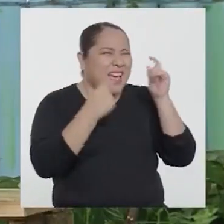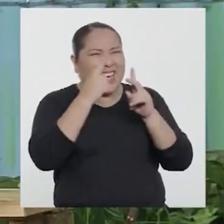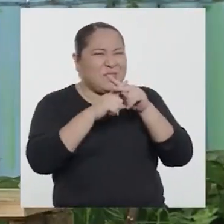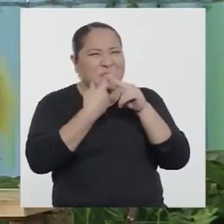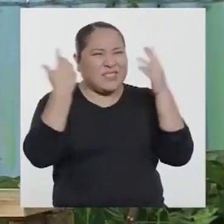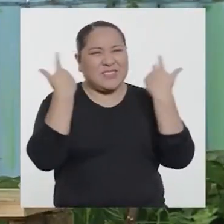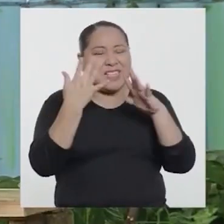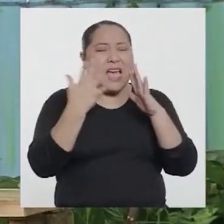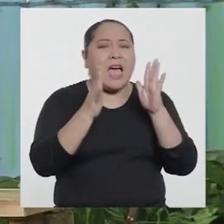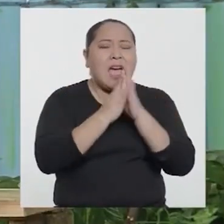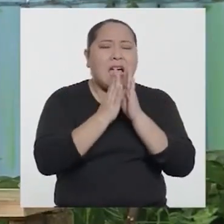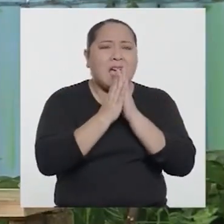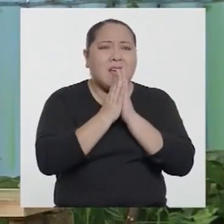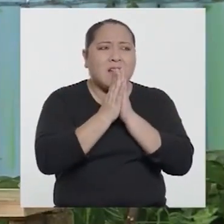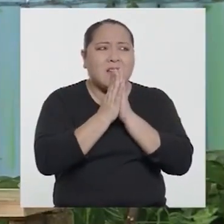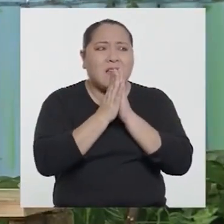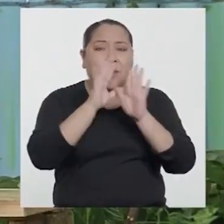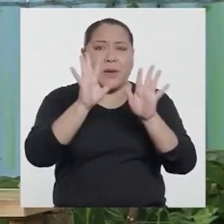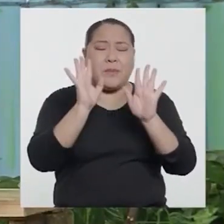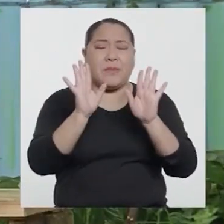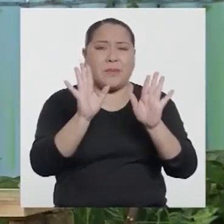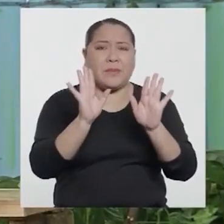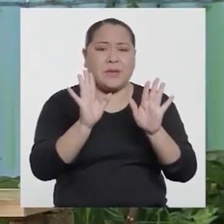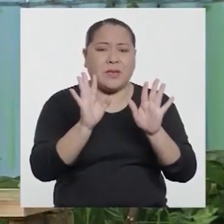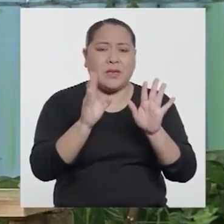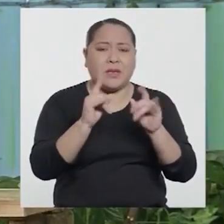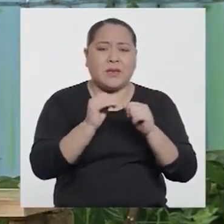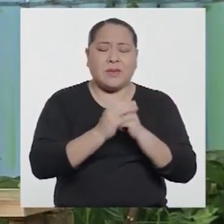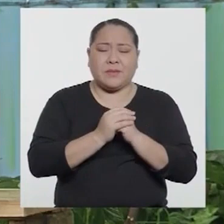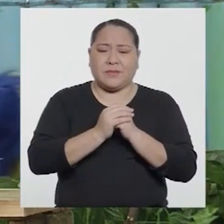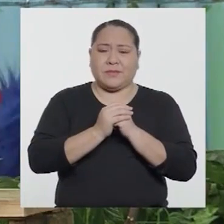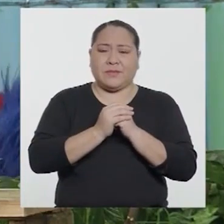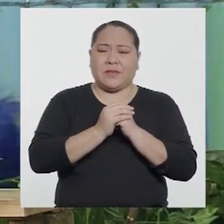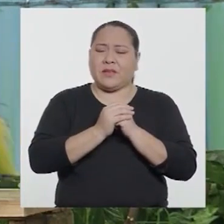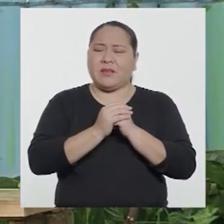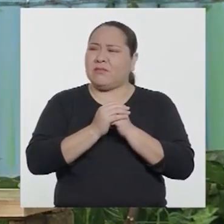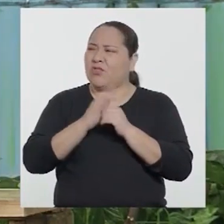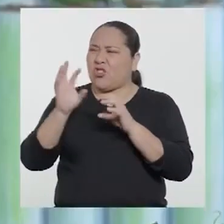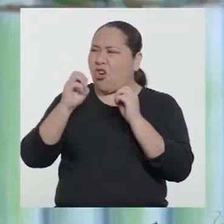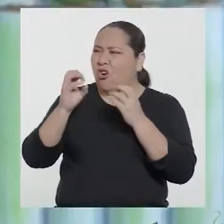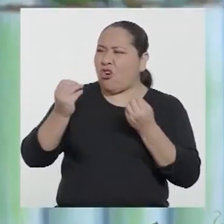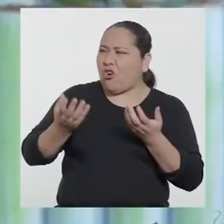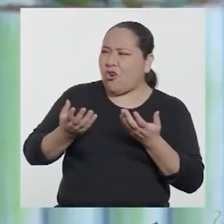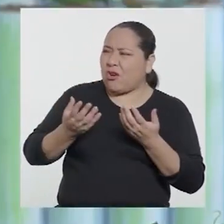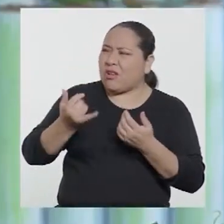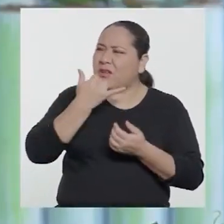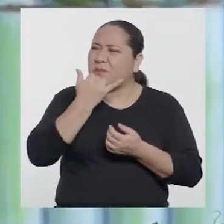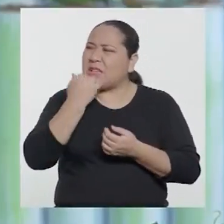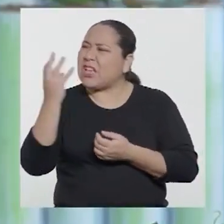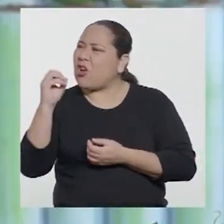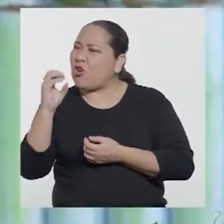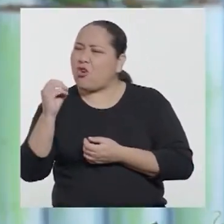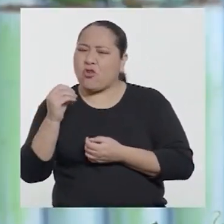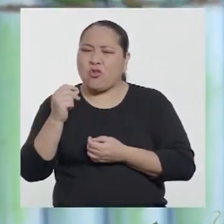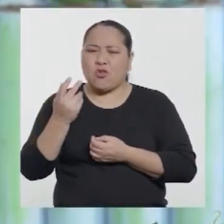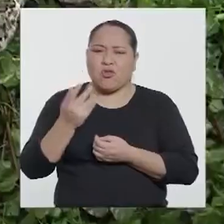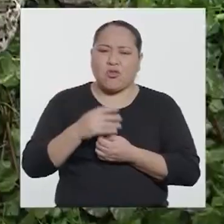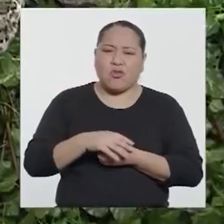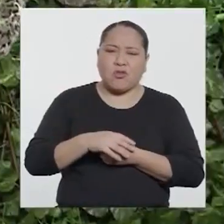ya! Aunque... ¡Esperen! ¡Coco! ¿Qué pasa con Coco?